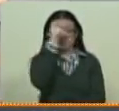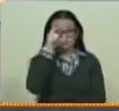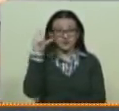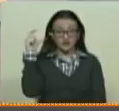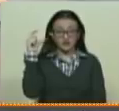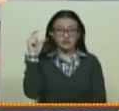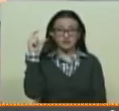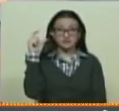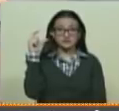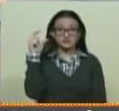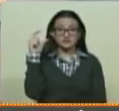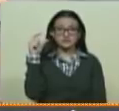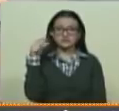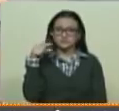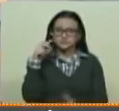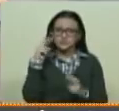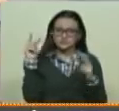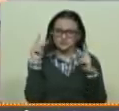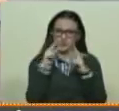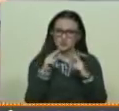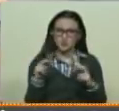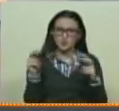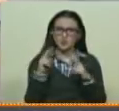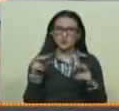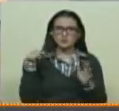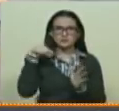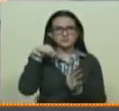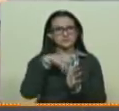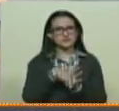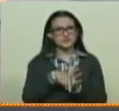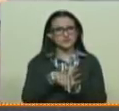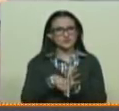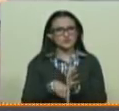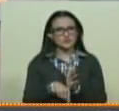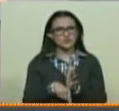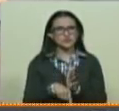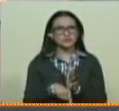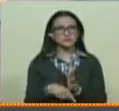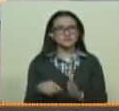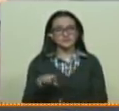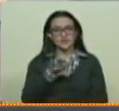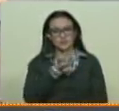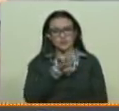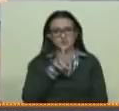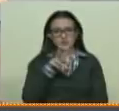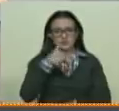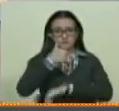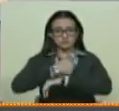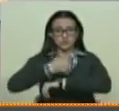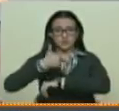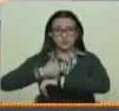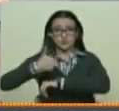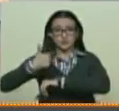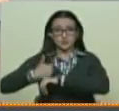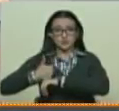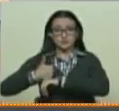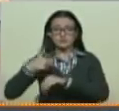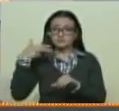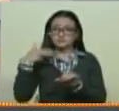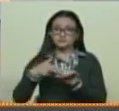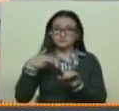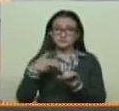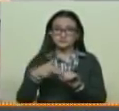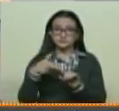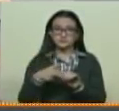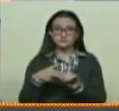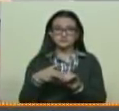ha profundizado investigaciones que han generado que 42 altos directivos de la faja petrolífera del